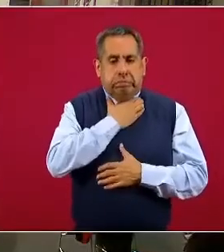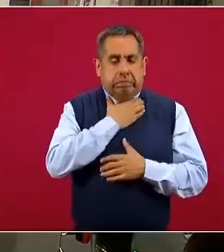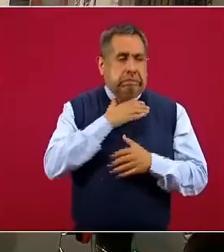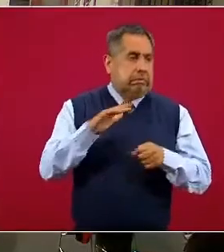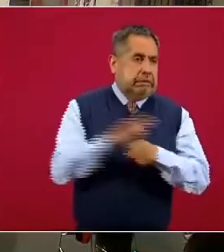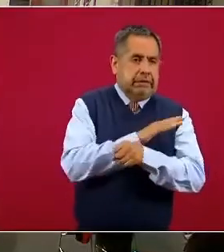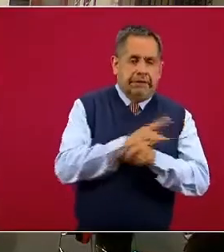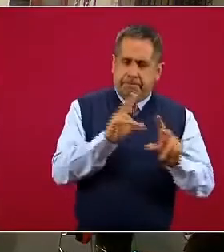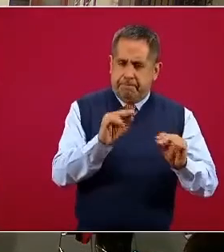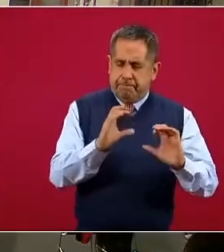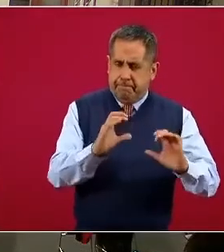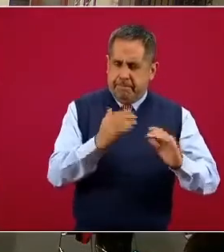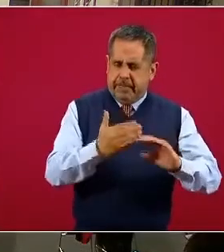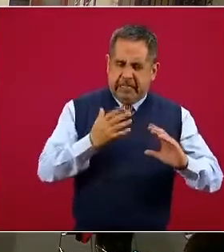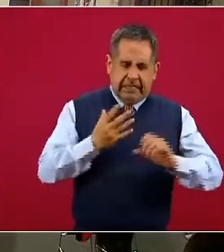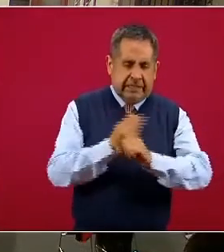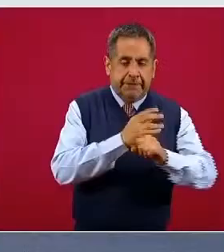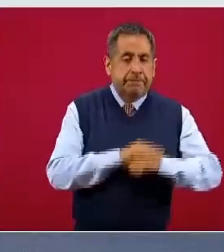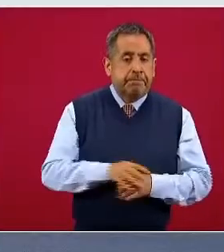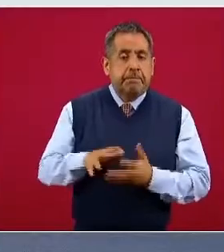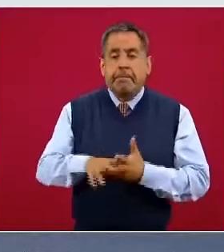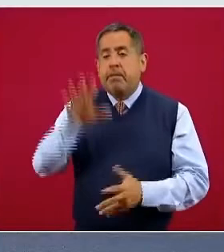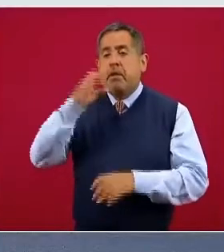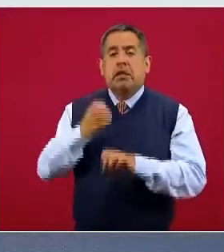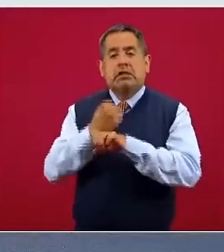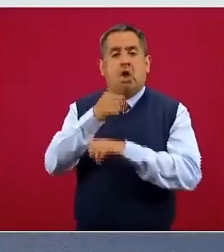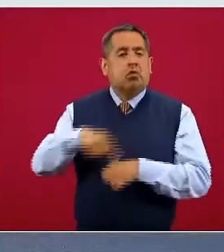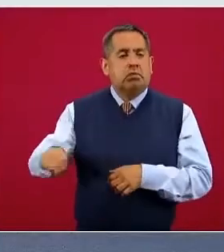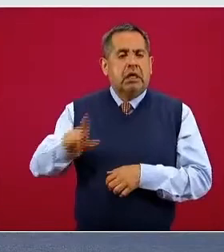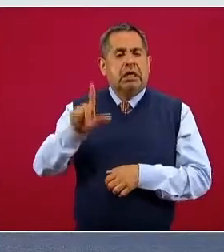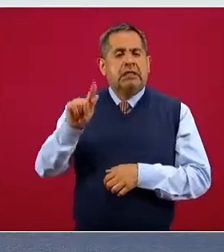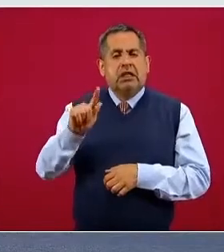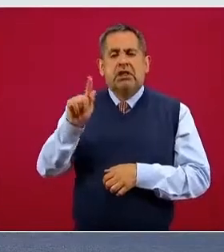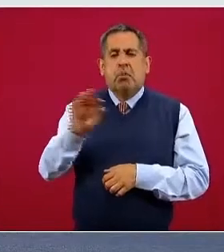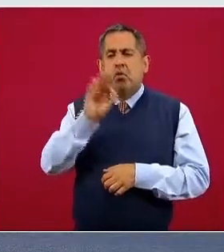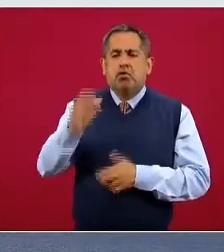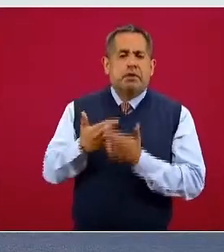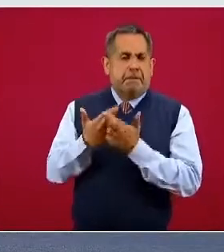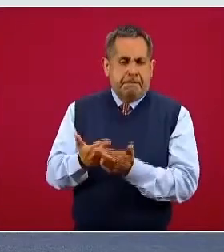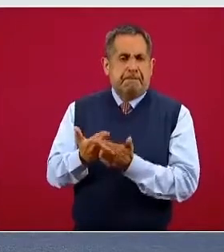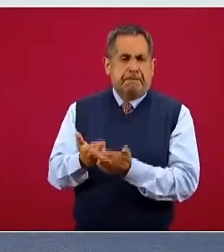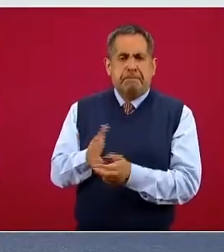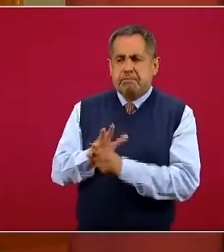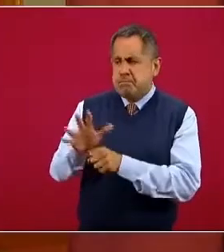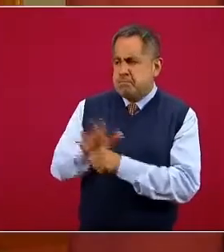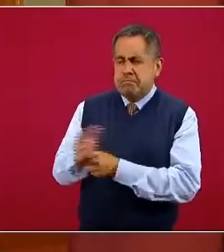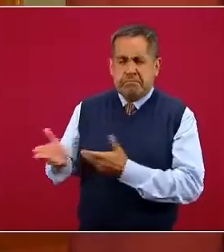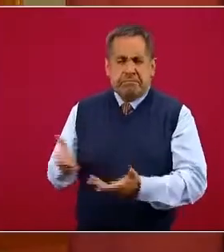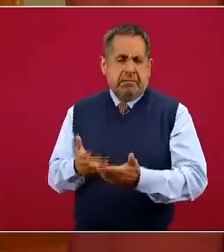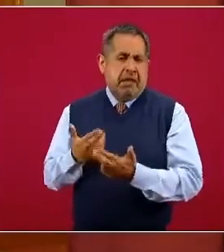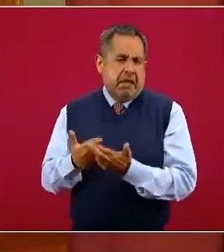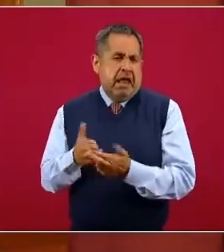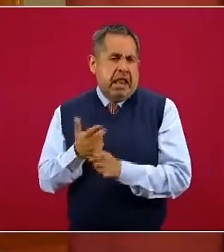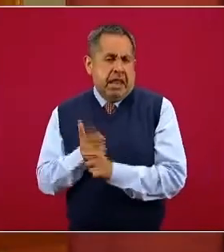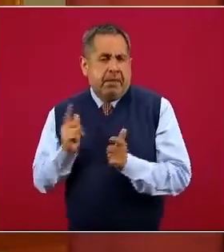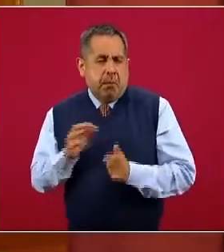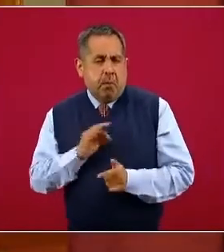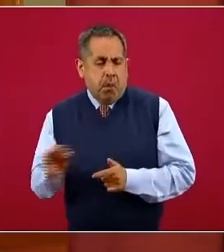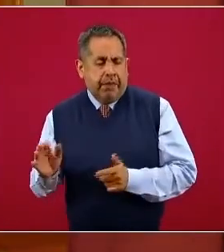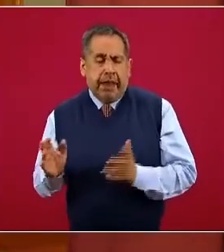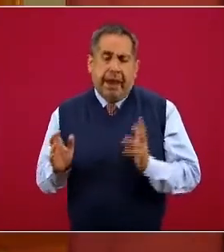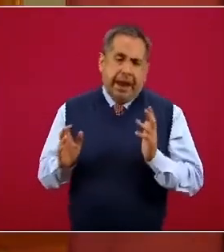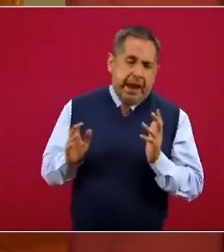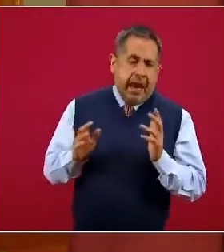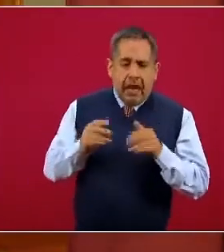La gran mayoría de entidades federativas sí tienen un 70% o más de disponibilidad de este tipo de camas, lo cual nos ratifica